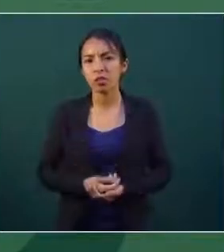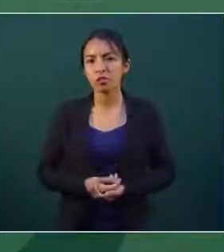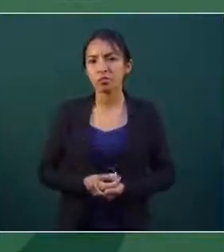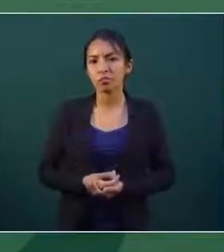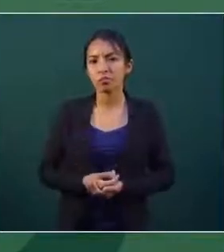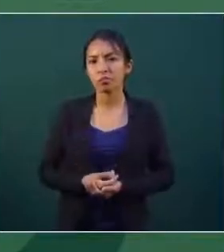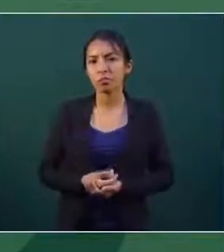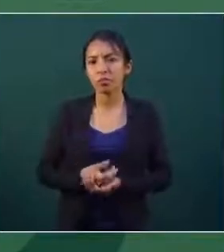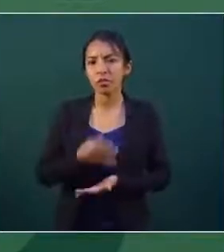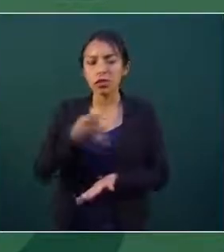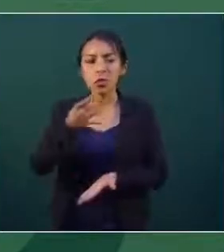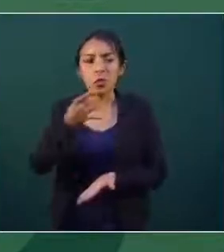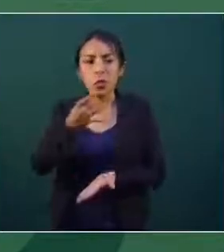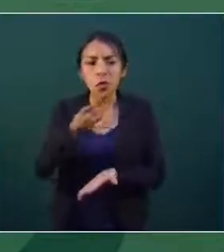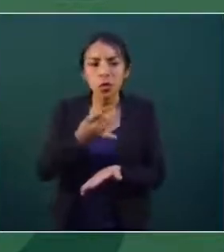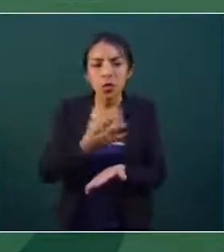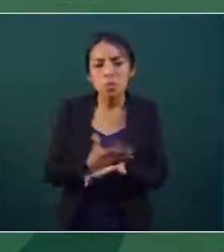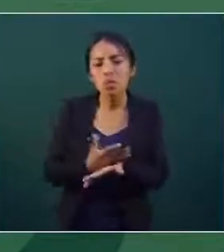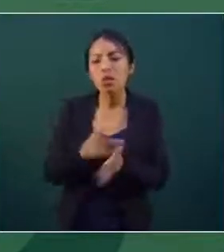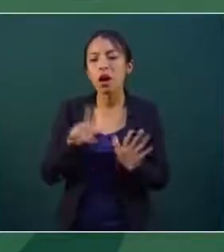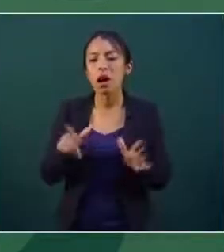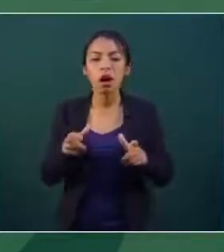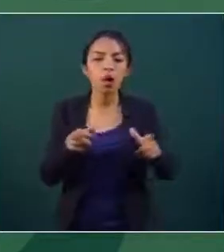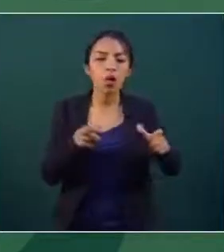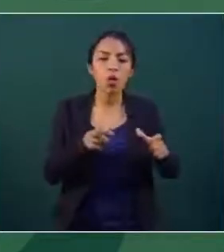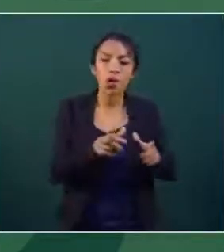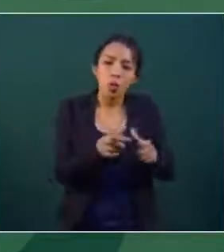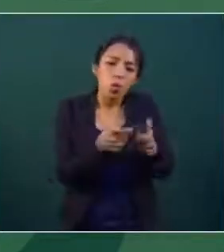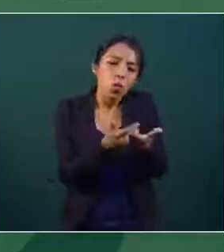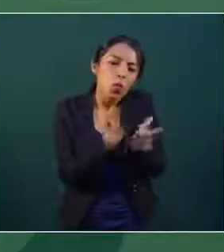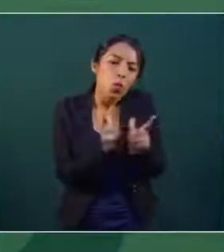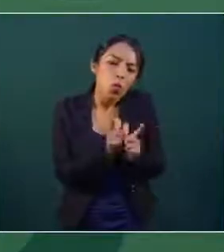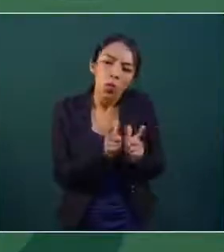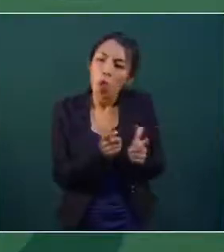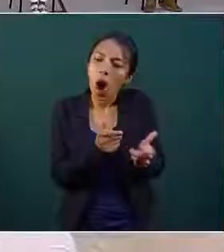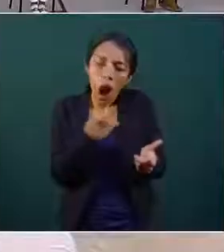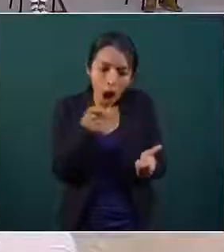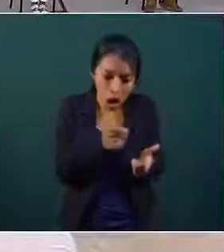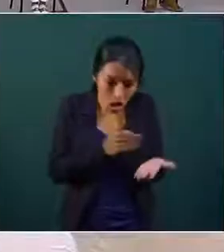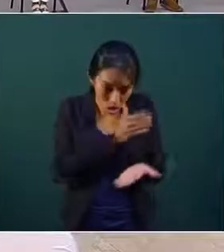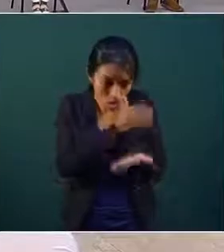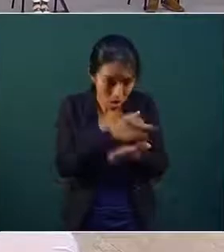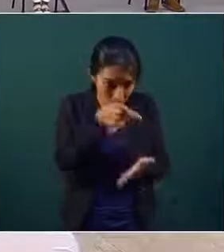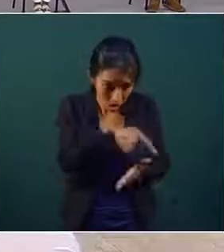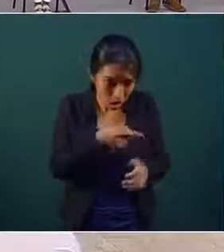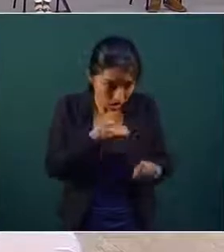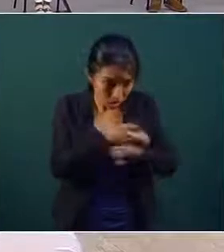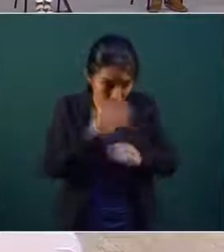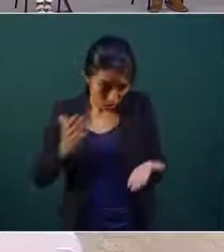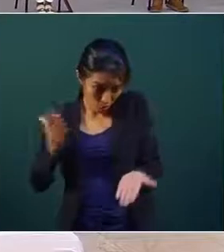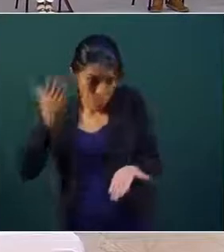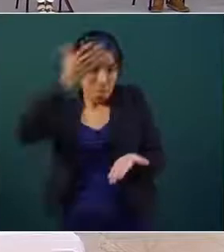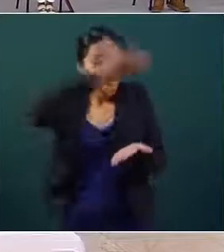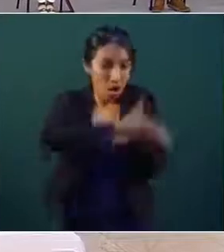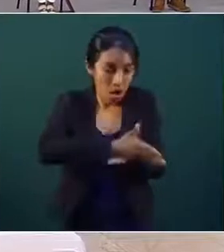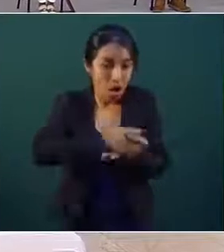mueve y que va a un estado cuando hay problemas o cuando se